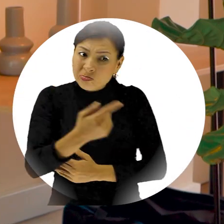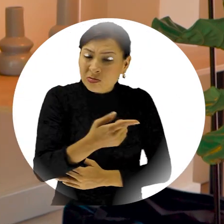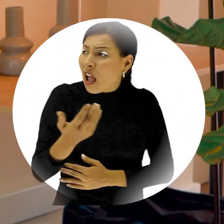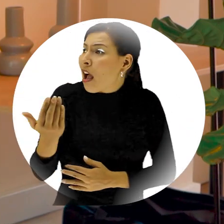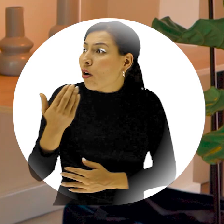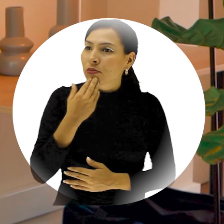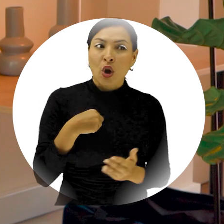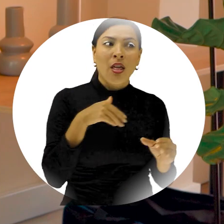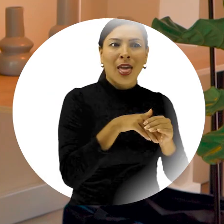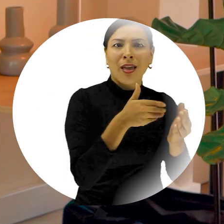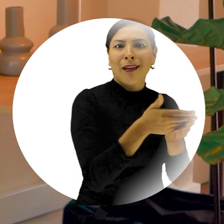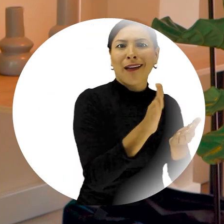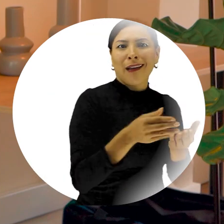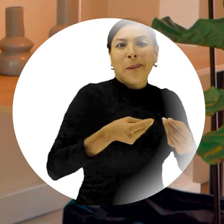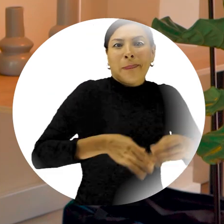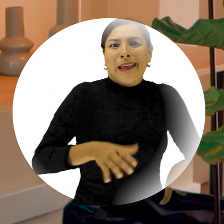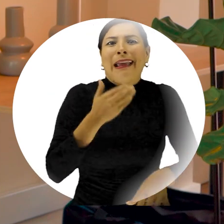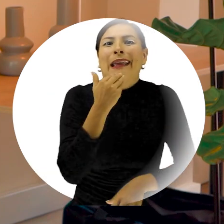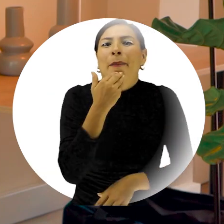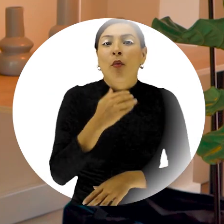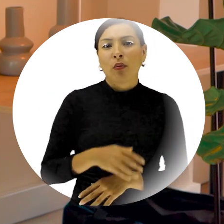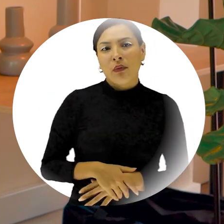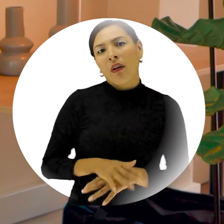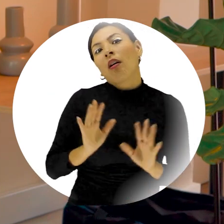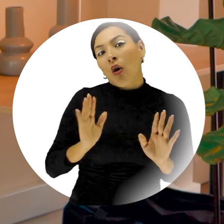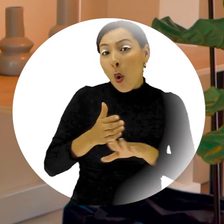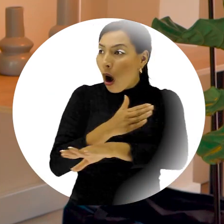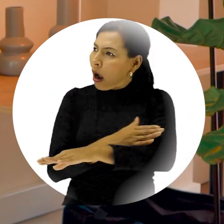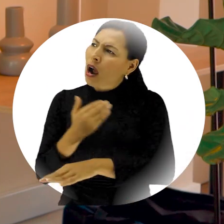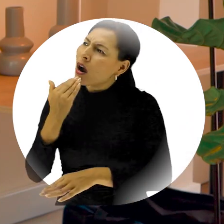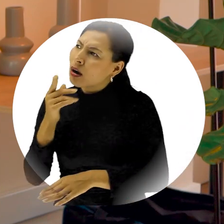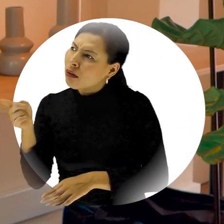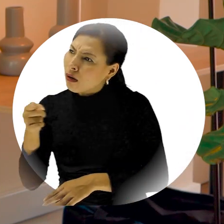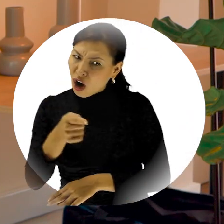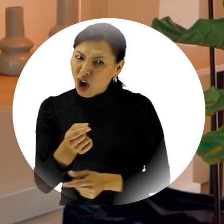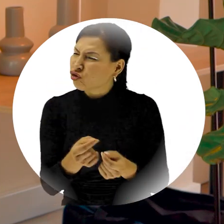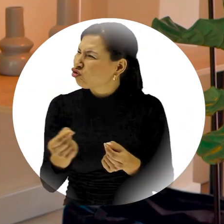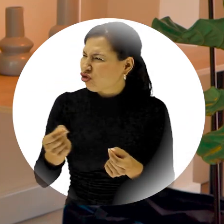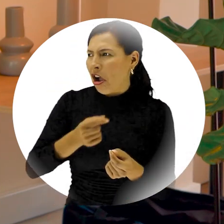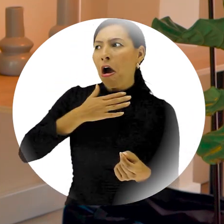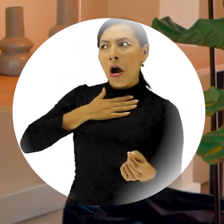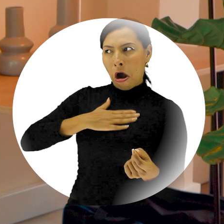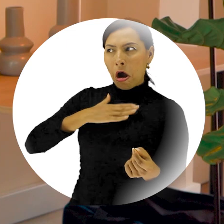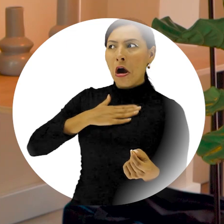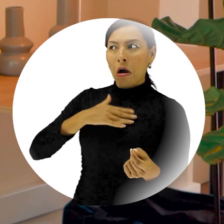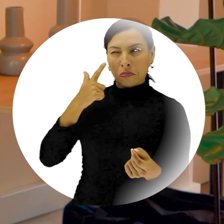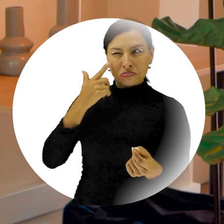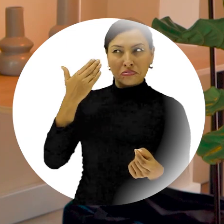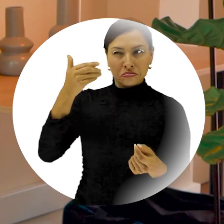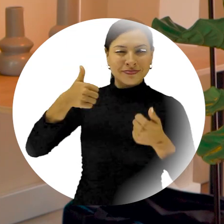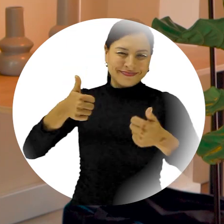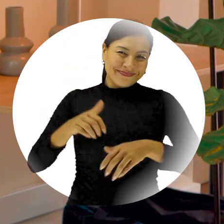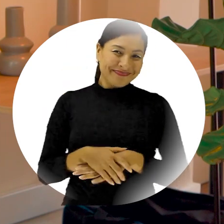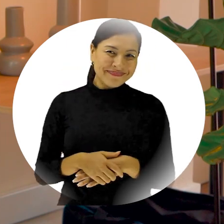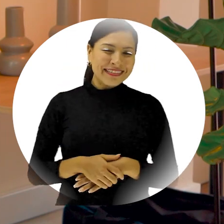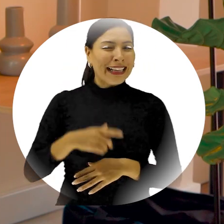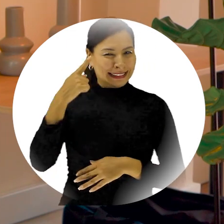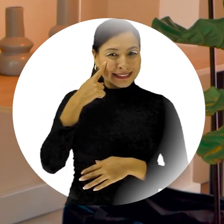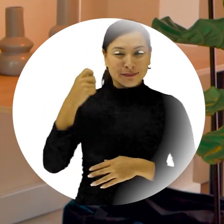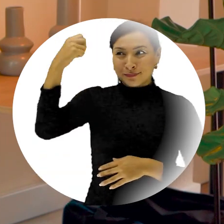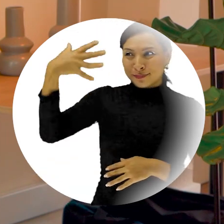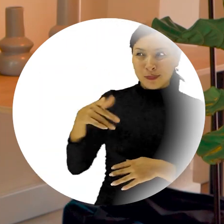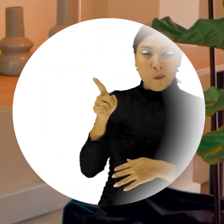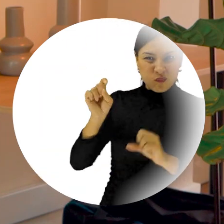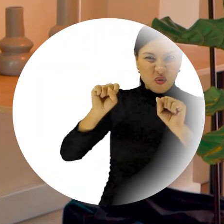meterle nuestro dinero. El plan de ordenamiento territorial, todos los enlaces y las herramientas que vayamos dejando aquí se las voy a dejar en la descripción, pero ustedes revisan